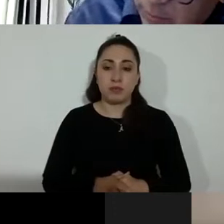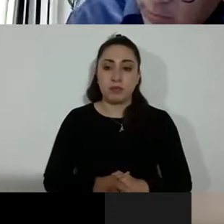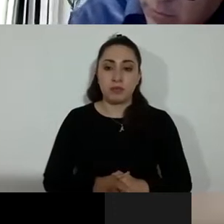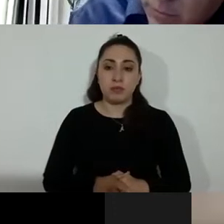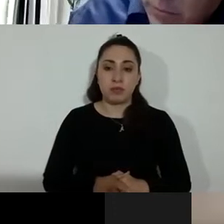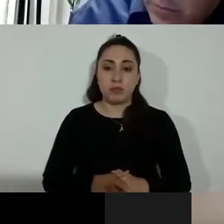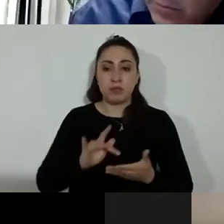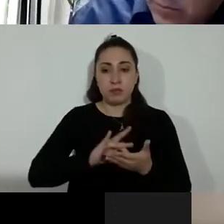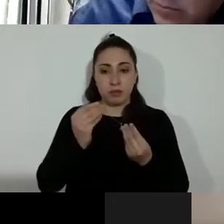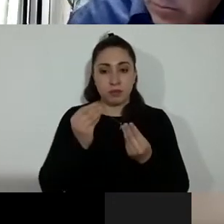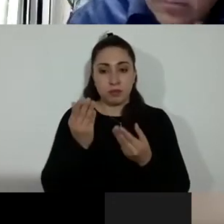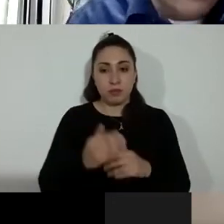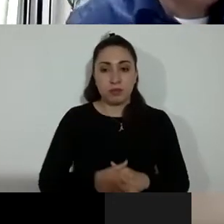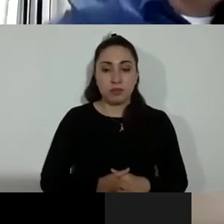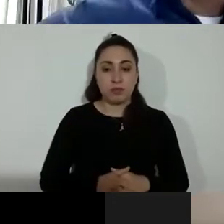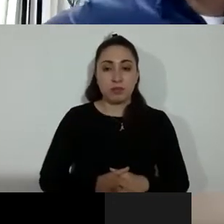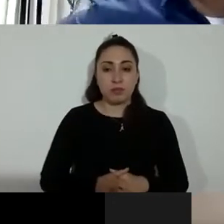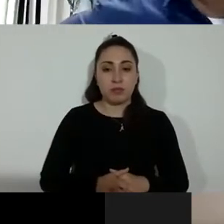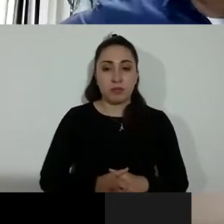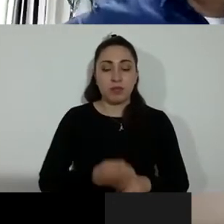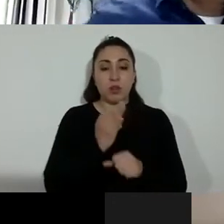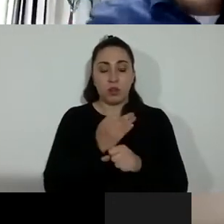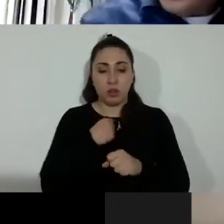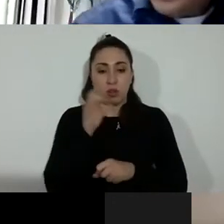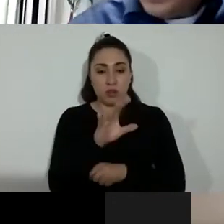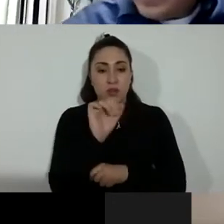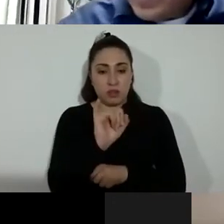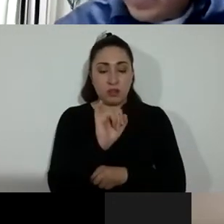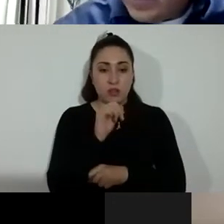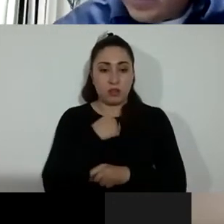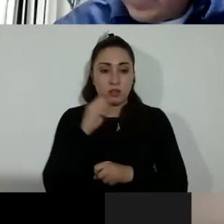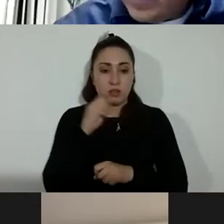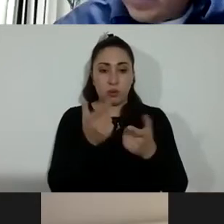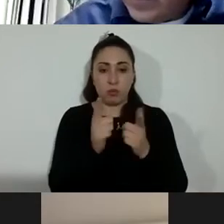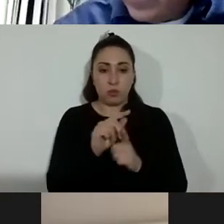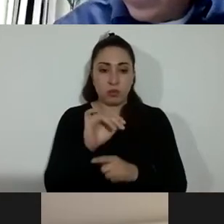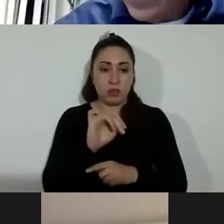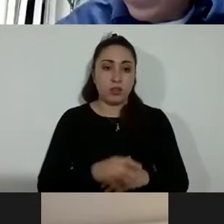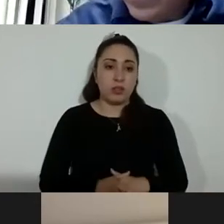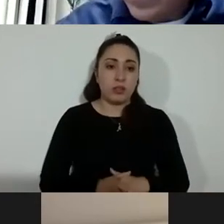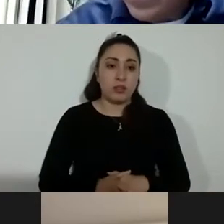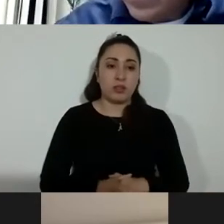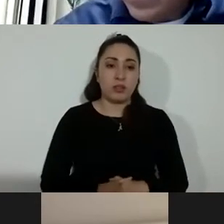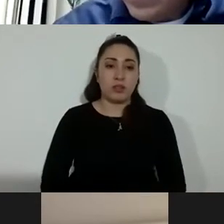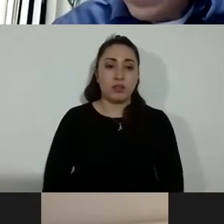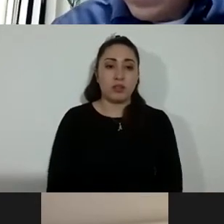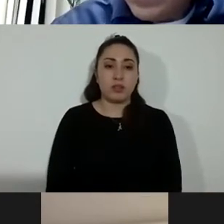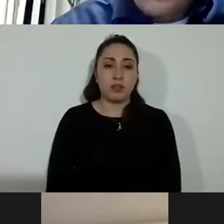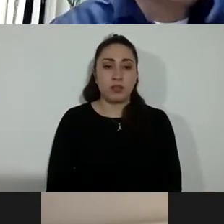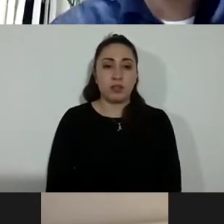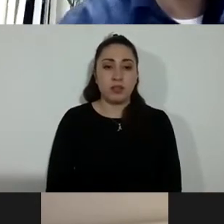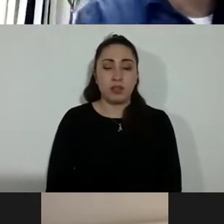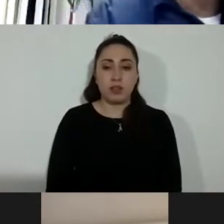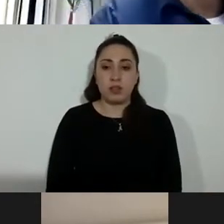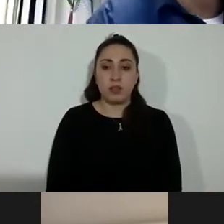gracias. Contrario, presidente. Sí, en este momento lo subo al grupo. Gracias. Muy bien, muchas gracias,